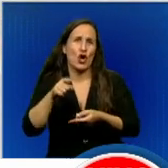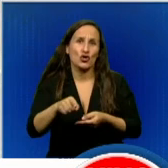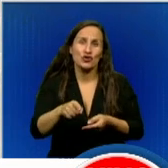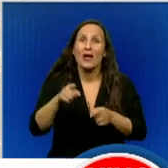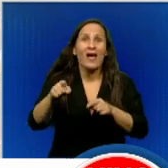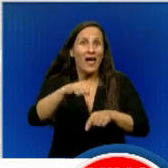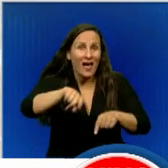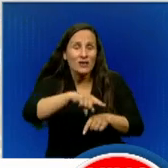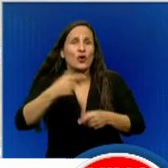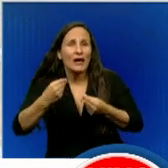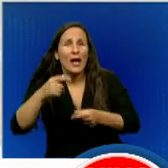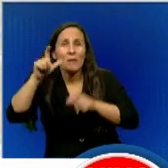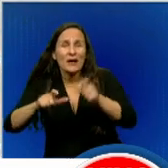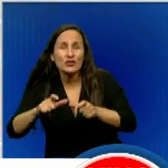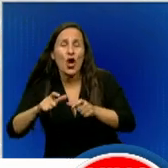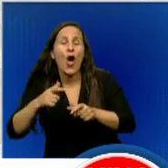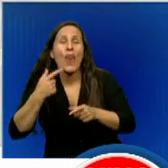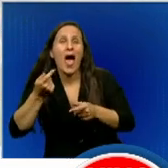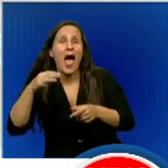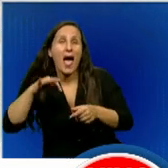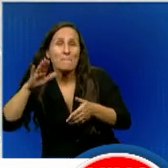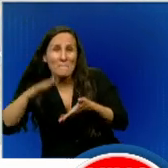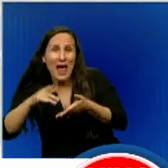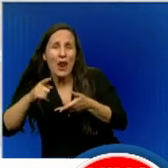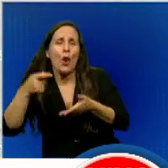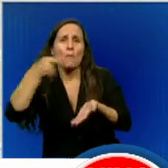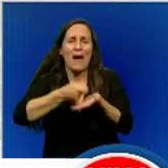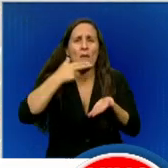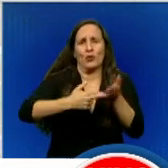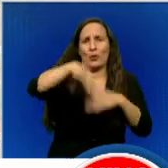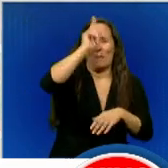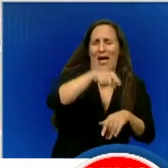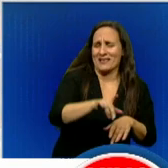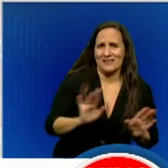términos económicos que integran el sistema tributario argentino